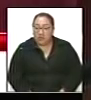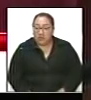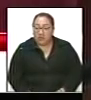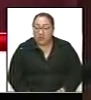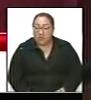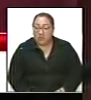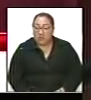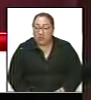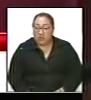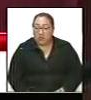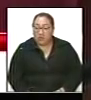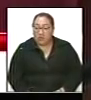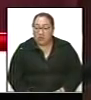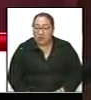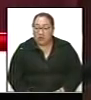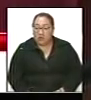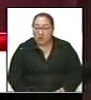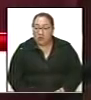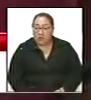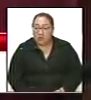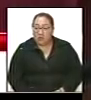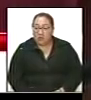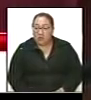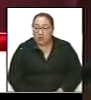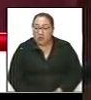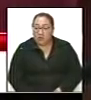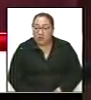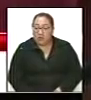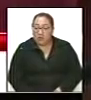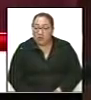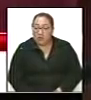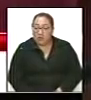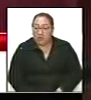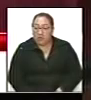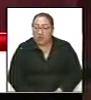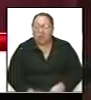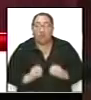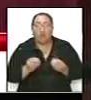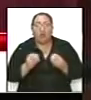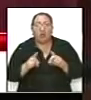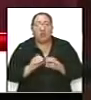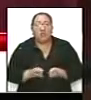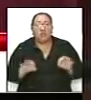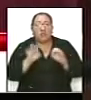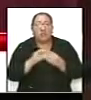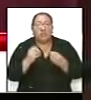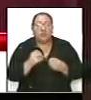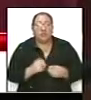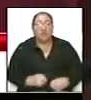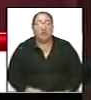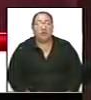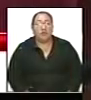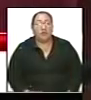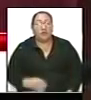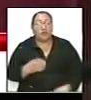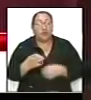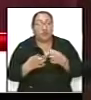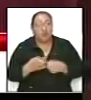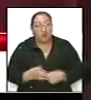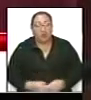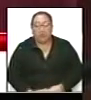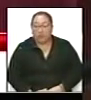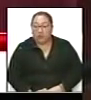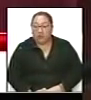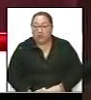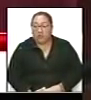Y entonces, ¿por qué esto es importante, señores de la Representación Nacional? La siguiente diapositiva, por favor. Porque voy a explicarlo